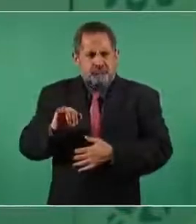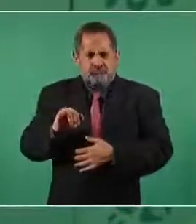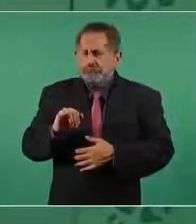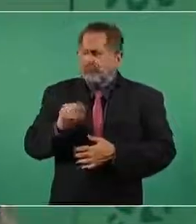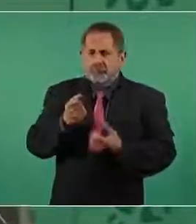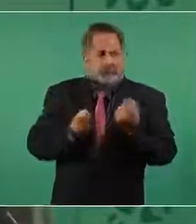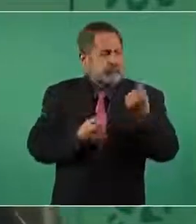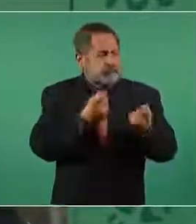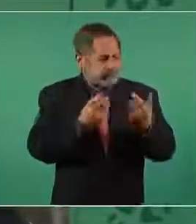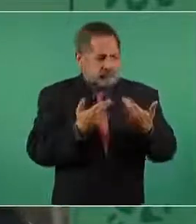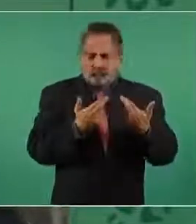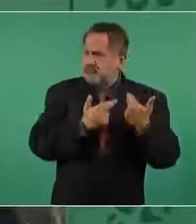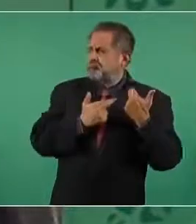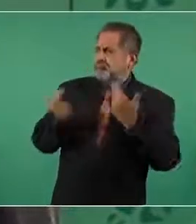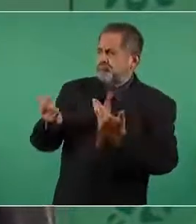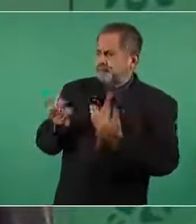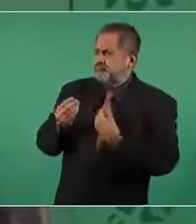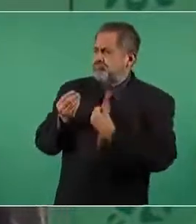donados